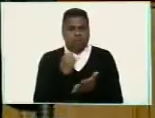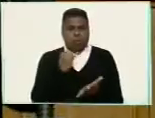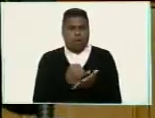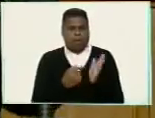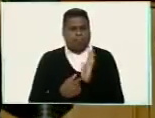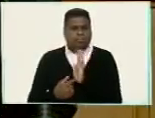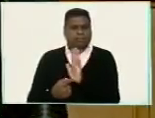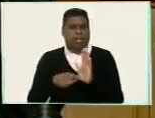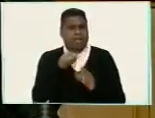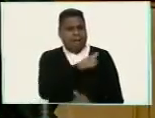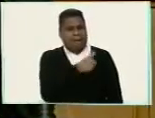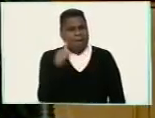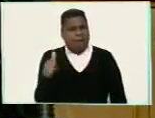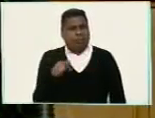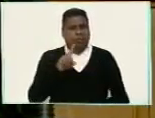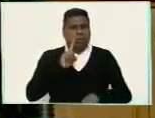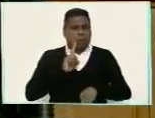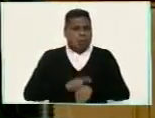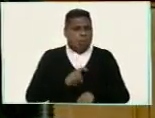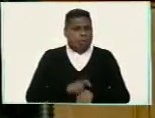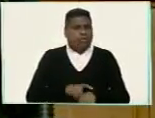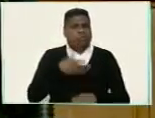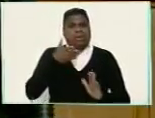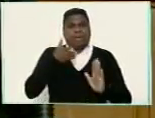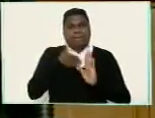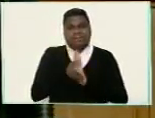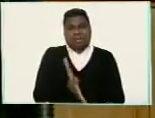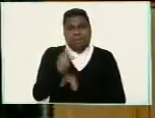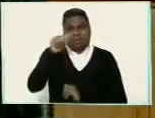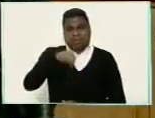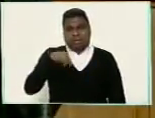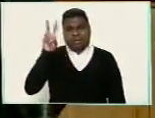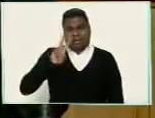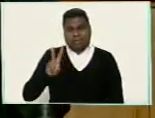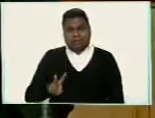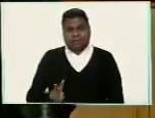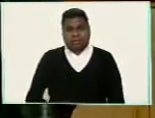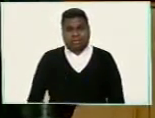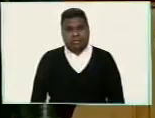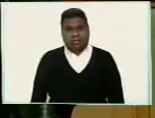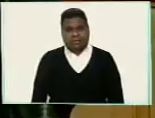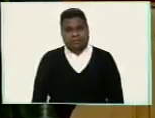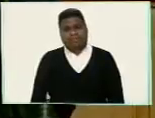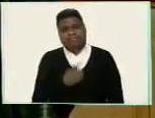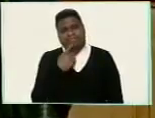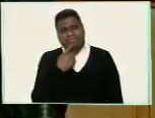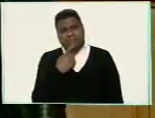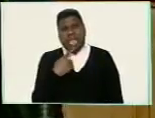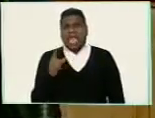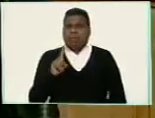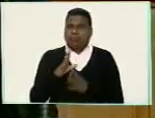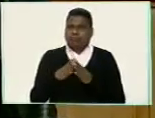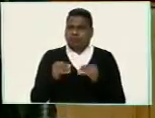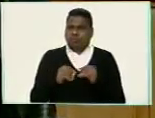una de las batallas que le ha tocado pues llevar adelante en el marco de la Revolución